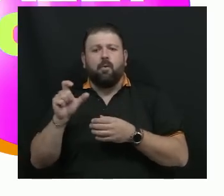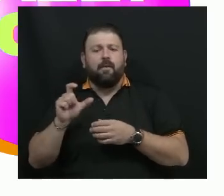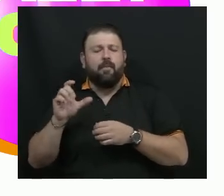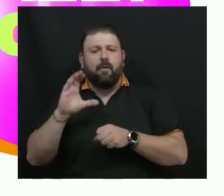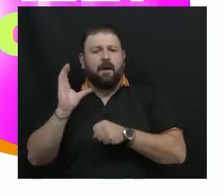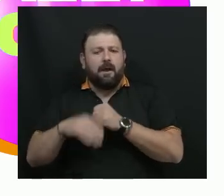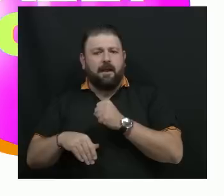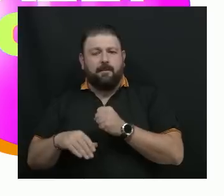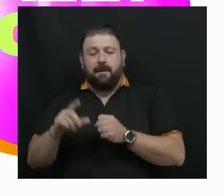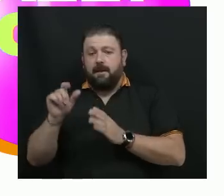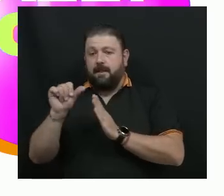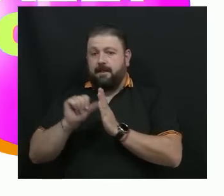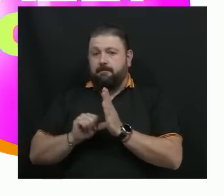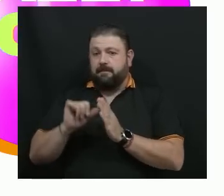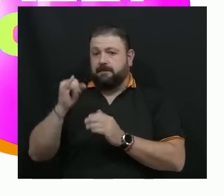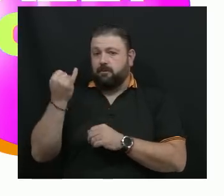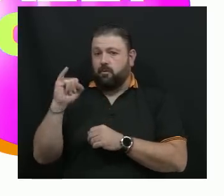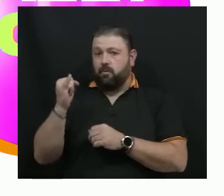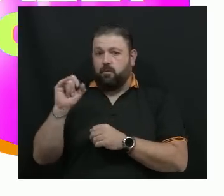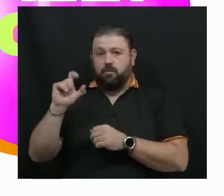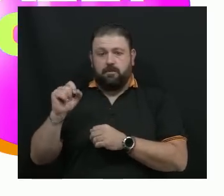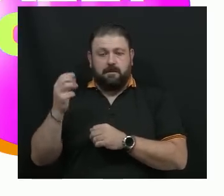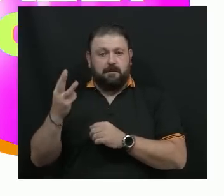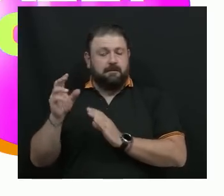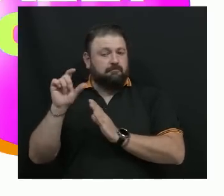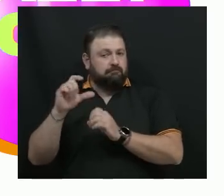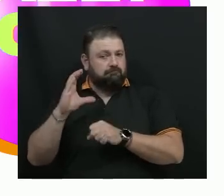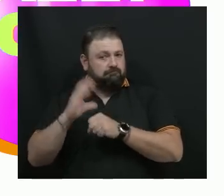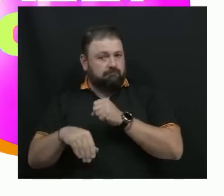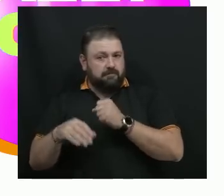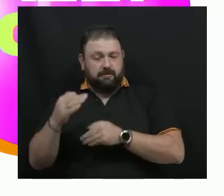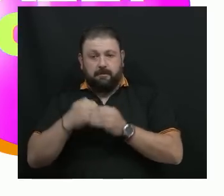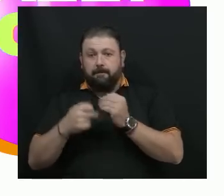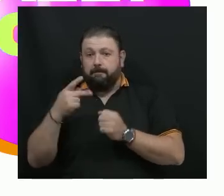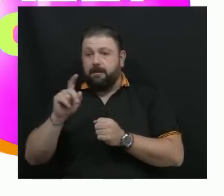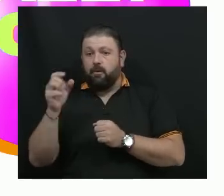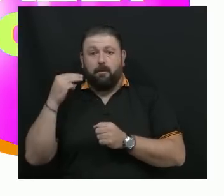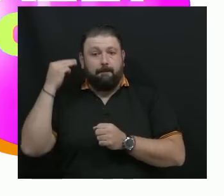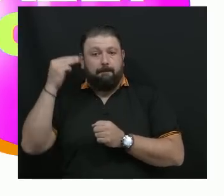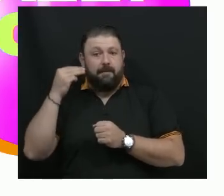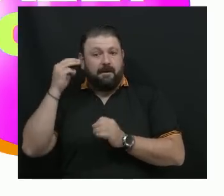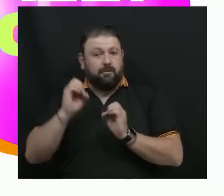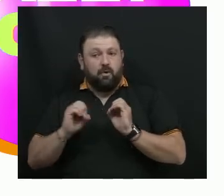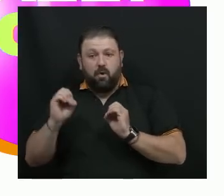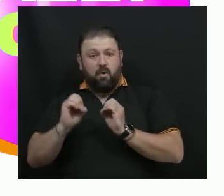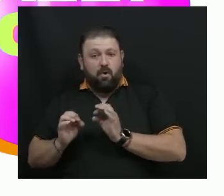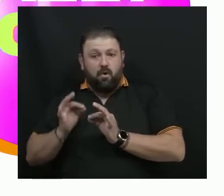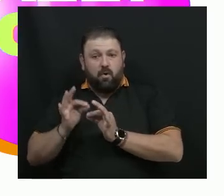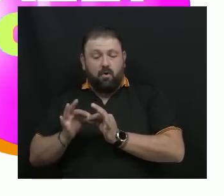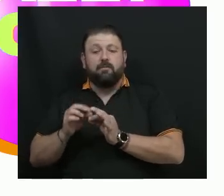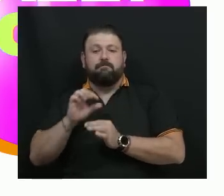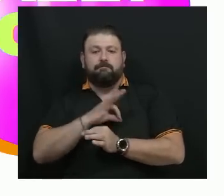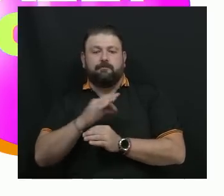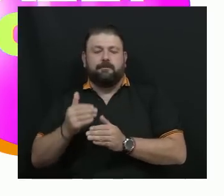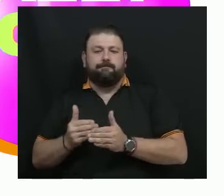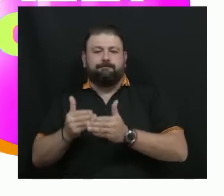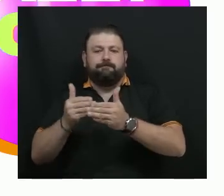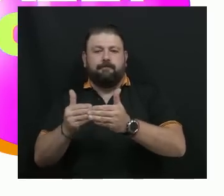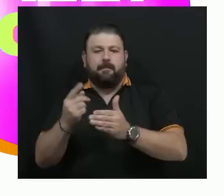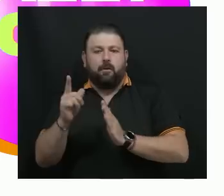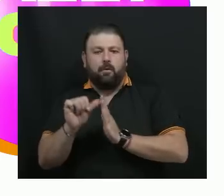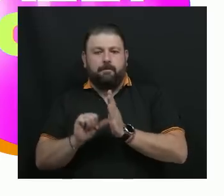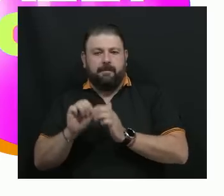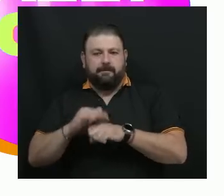2023. Si no calificas marzo, si no la completas, haz de cuenta que se recorre un mes, tal cual, ¿no?